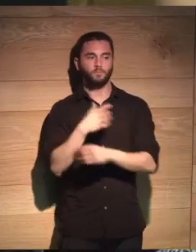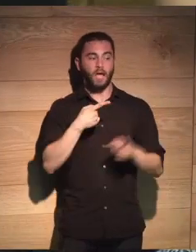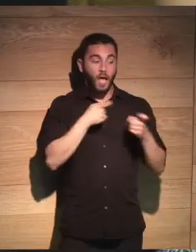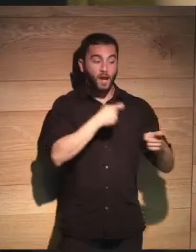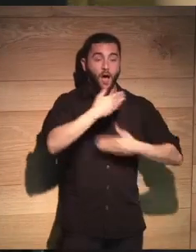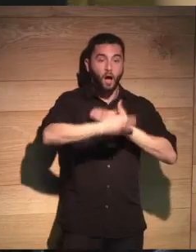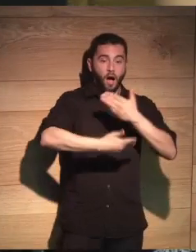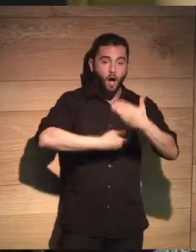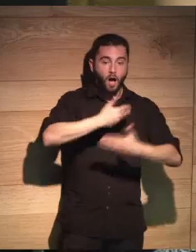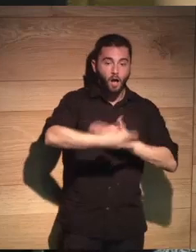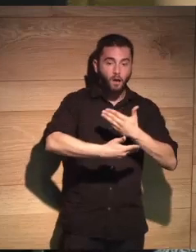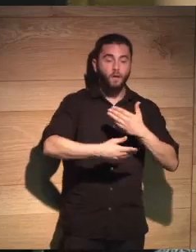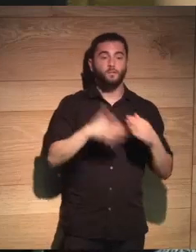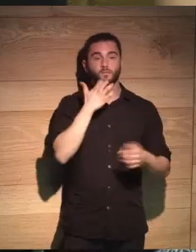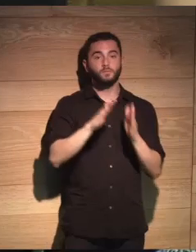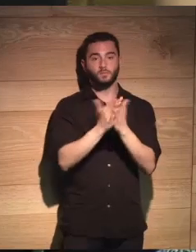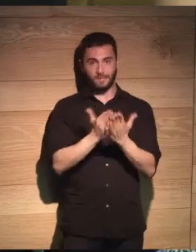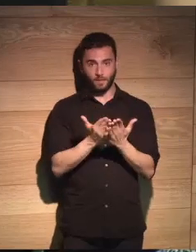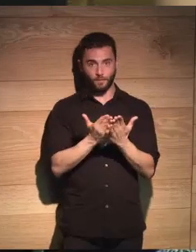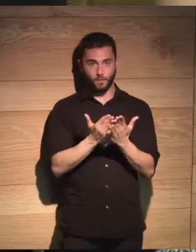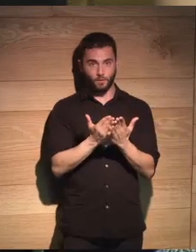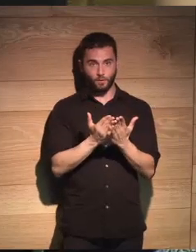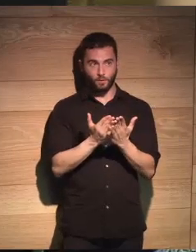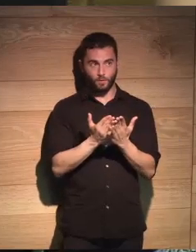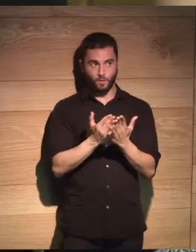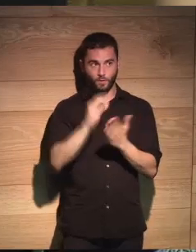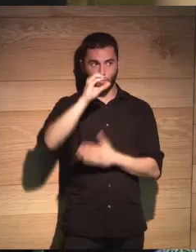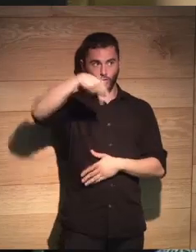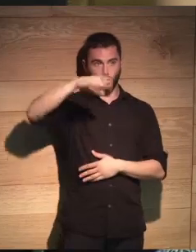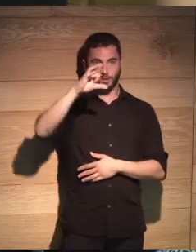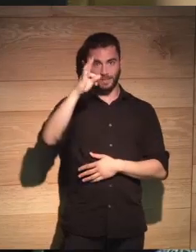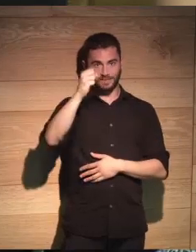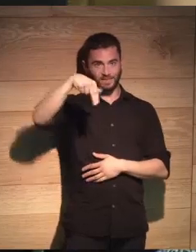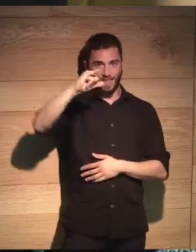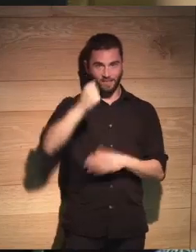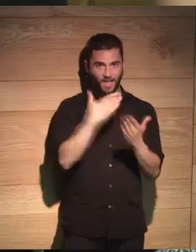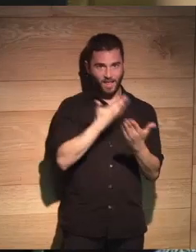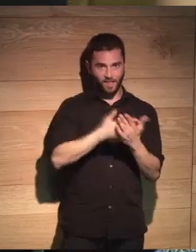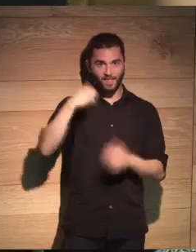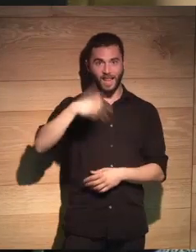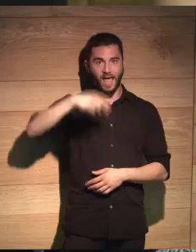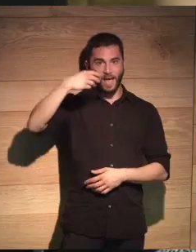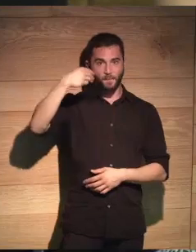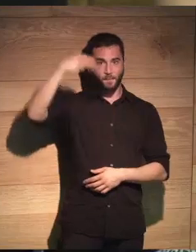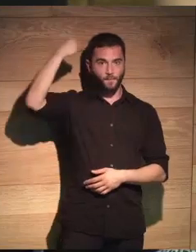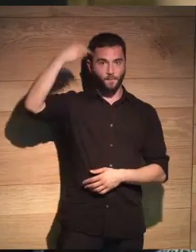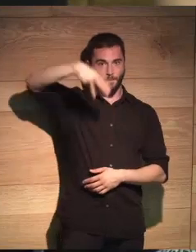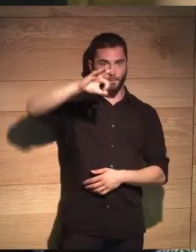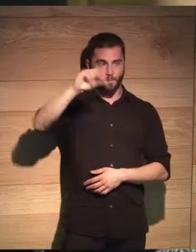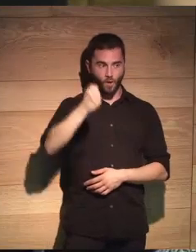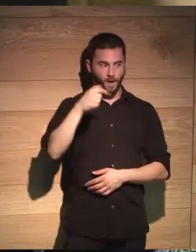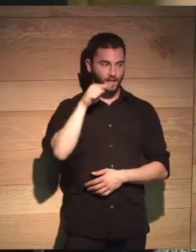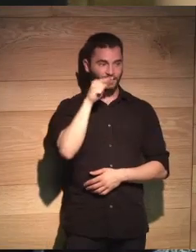la guerra. Me remito al libro de Constancia de la Mora en Valencia. Como saben ustedes, la censura central estaba en Valencia, a partir de que se va el